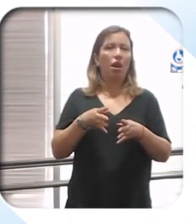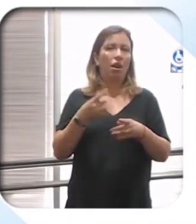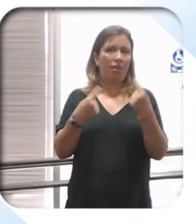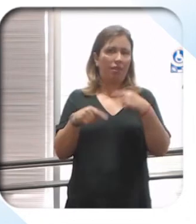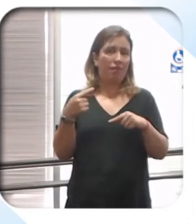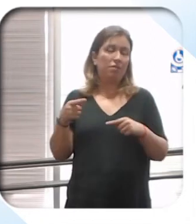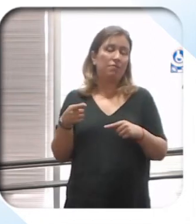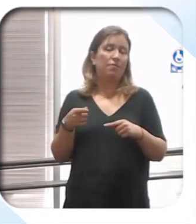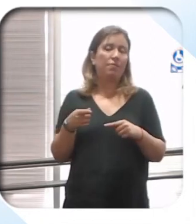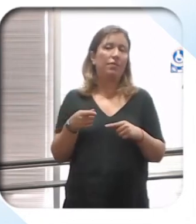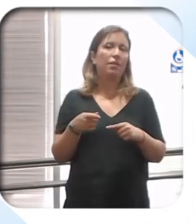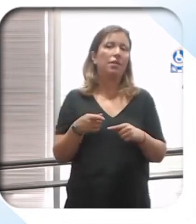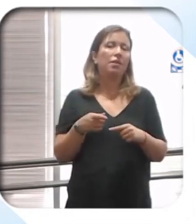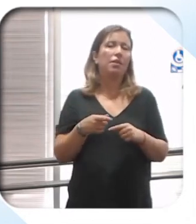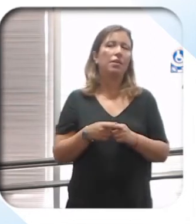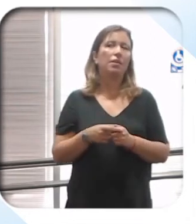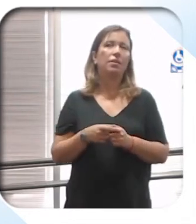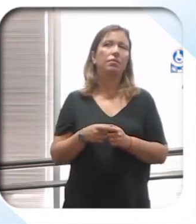bueno,